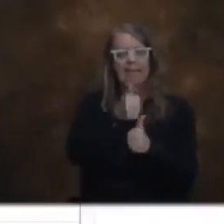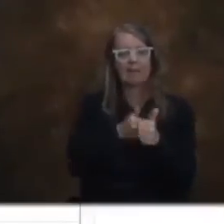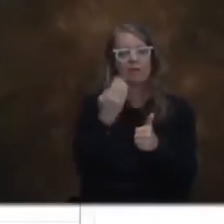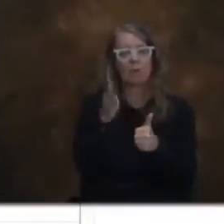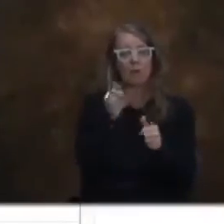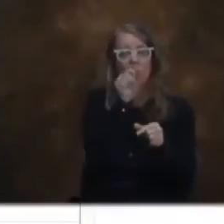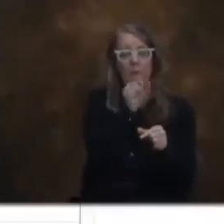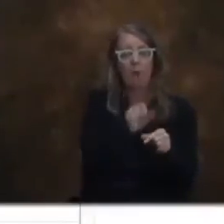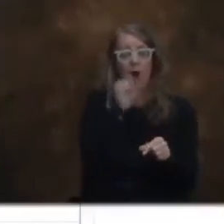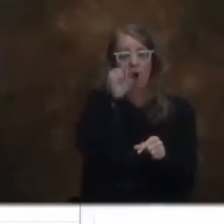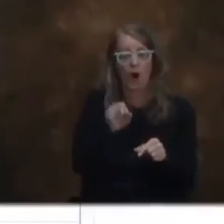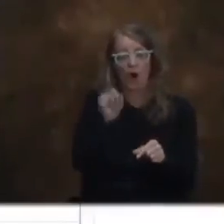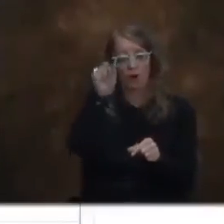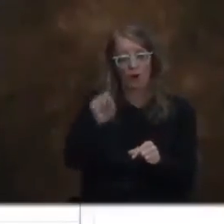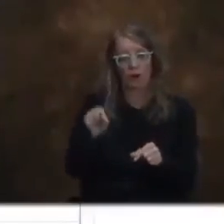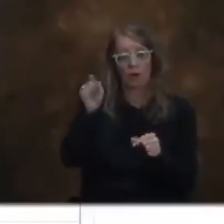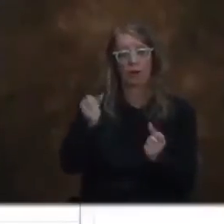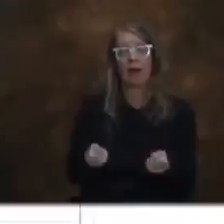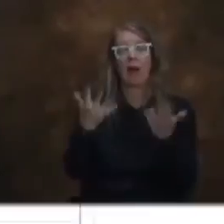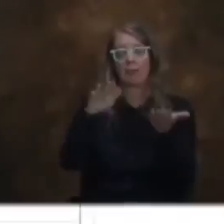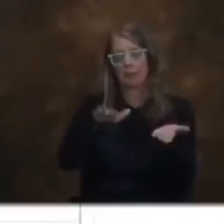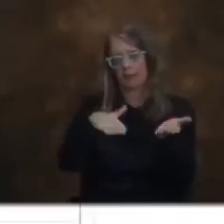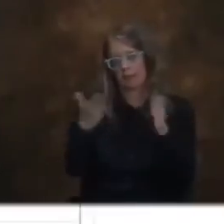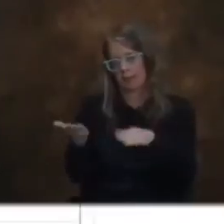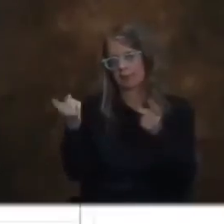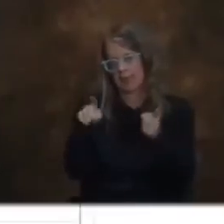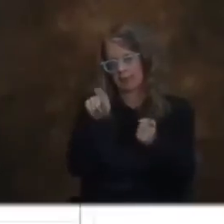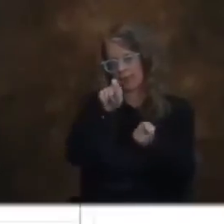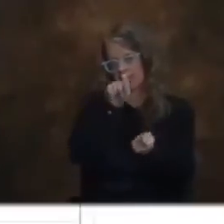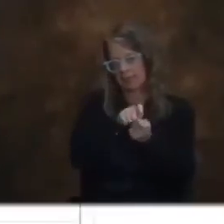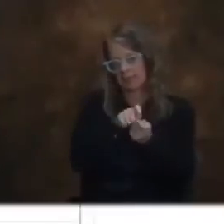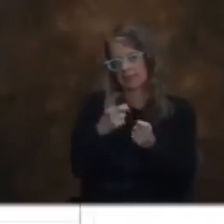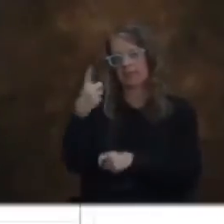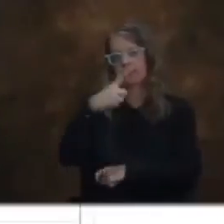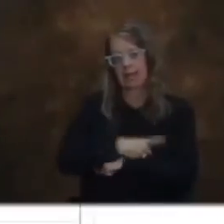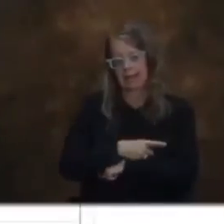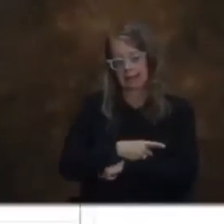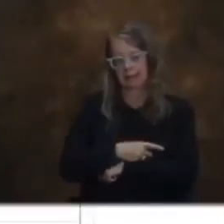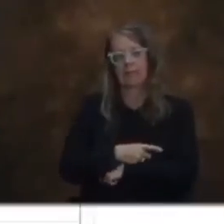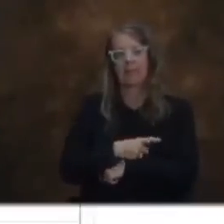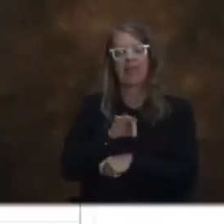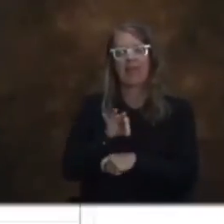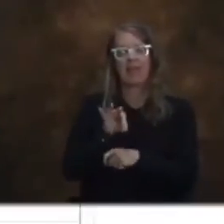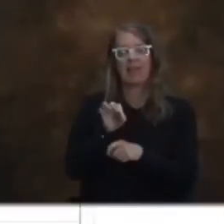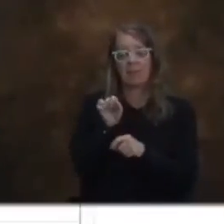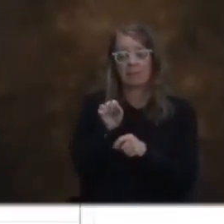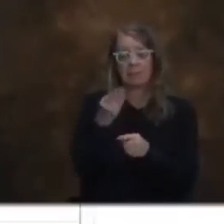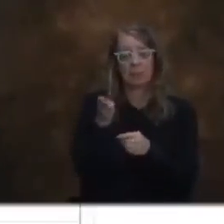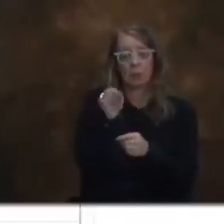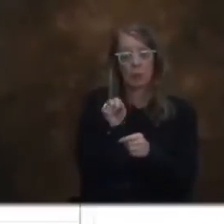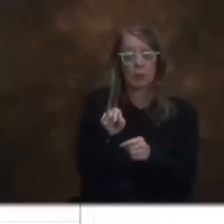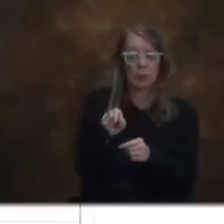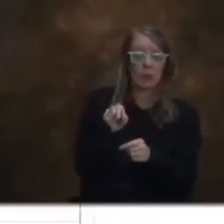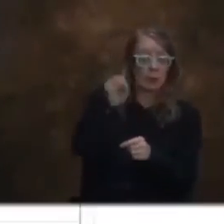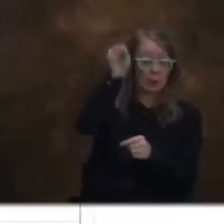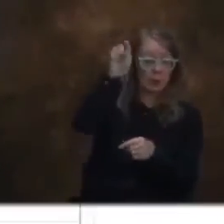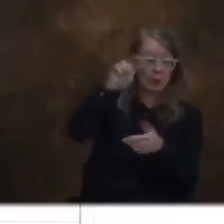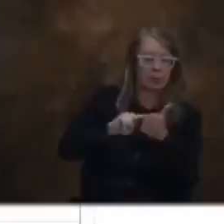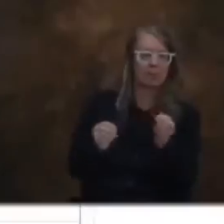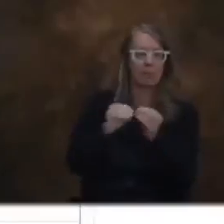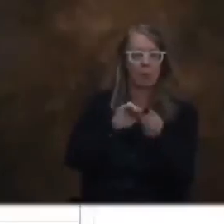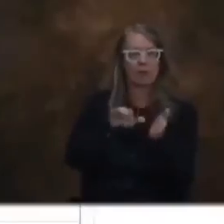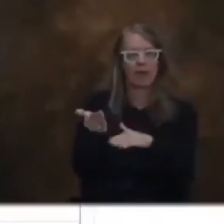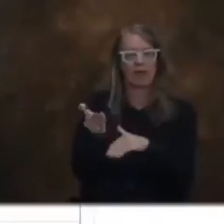representa la número de muertes que ocurre en ese día cuando hay más muerte y cuando están más cercas son más